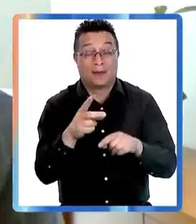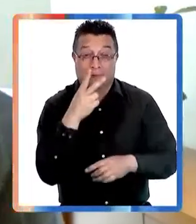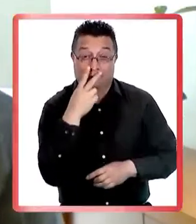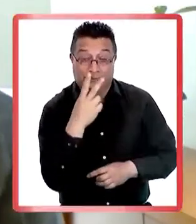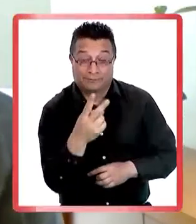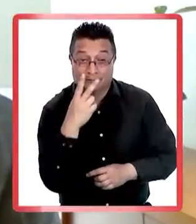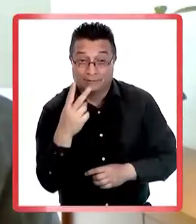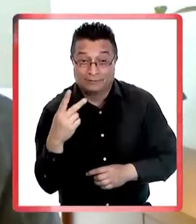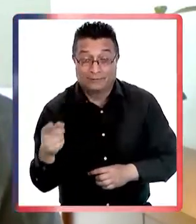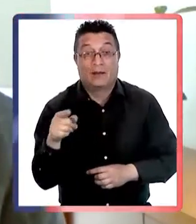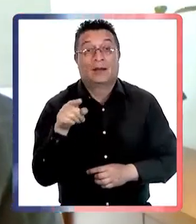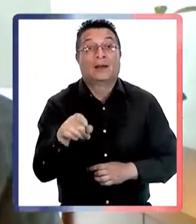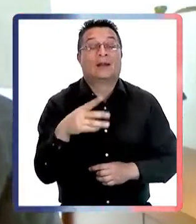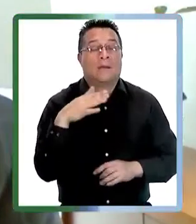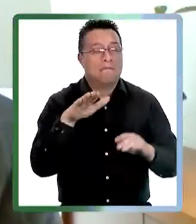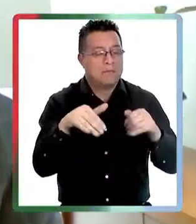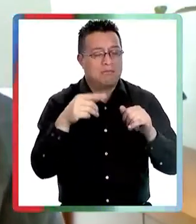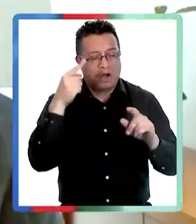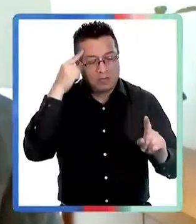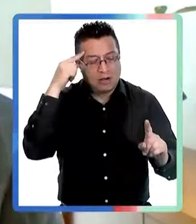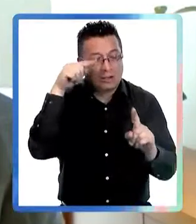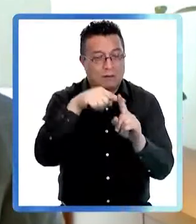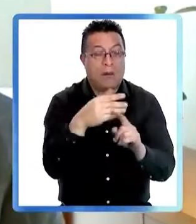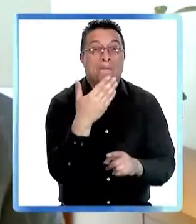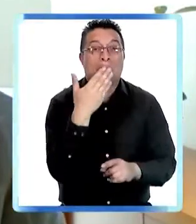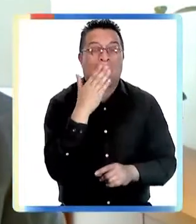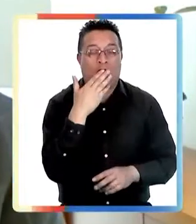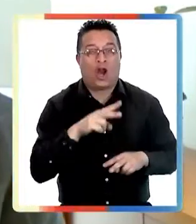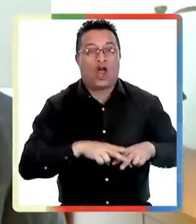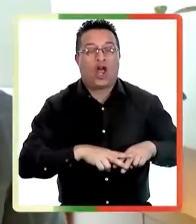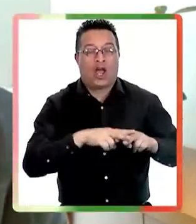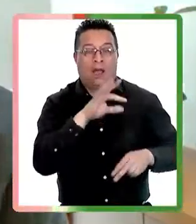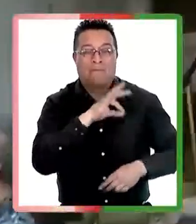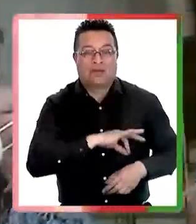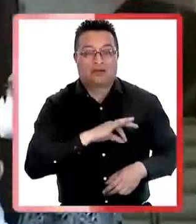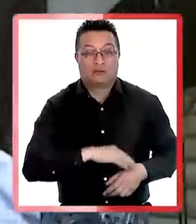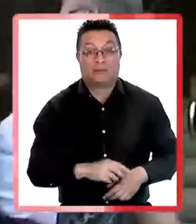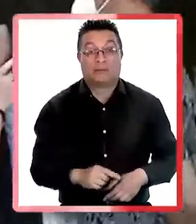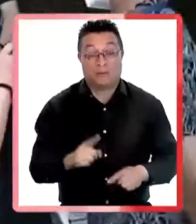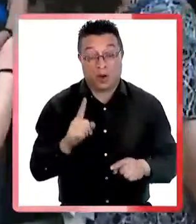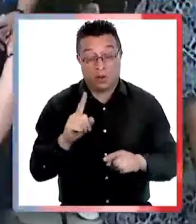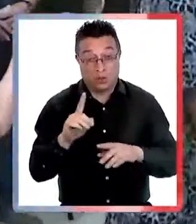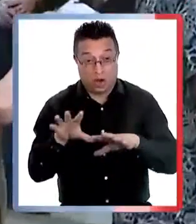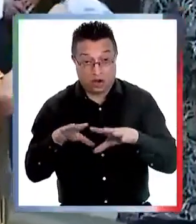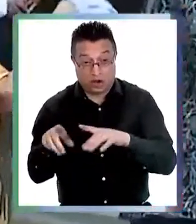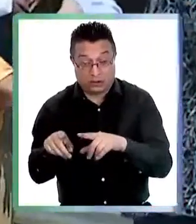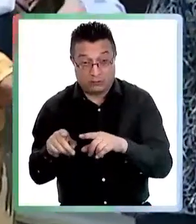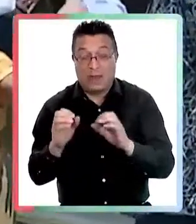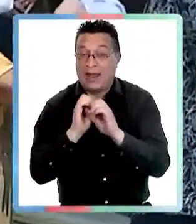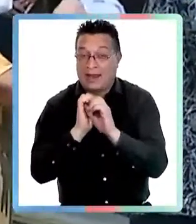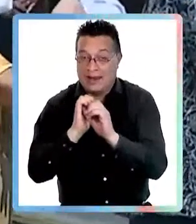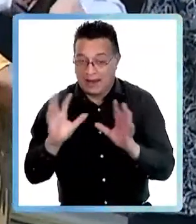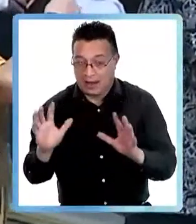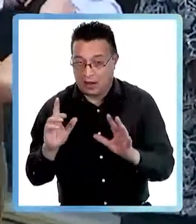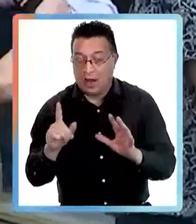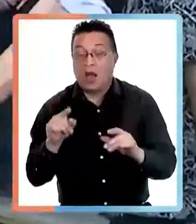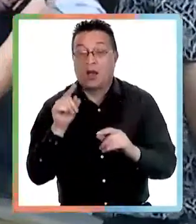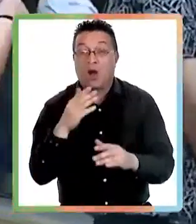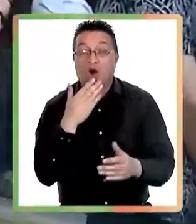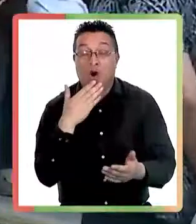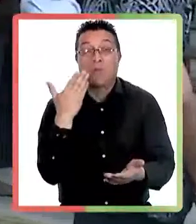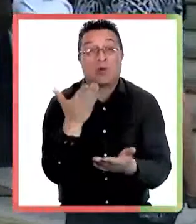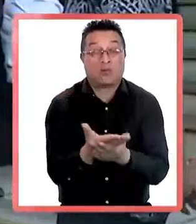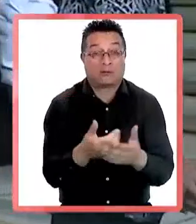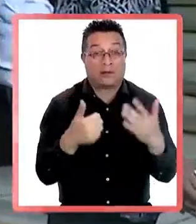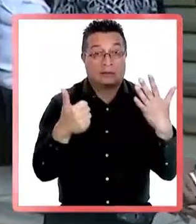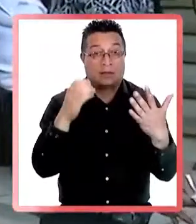si logramos los mismos objetivos de mejoramiento de pensiones. Una sola cosa, eso sí, yo la tengo clara. Si la propuesta es que